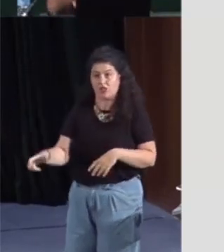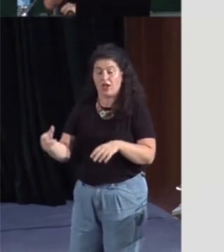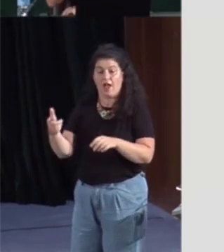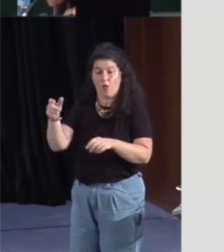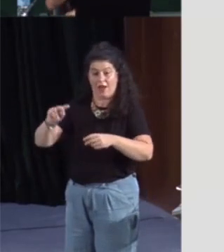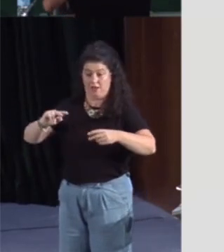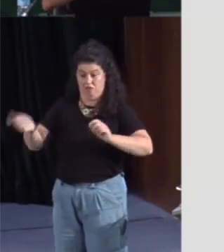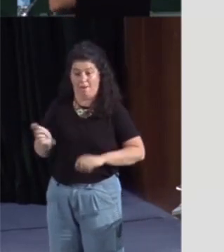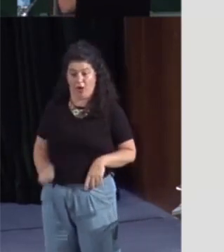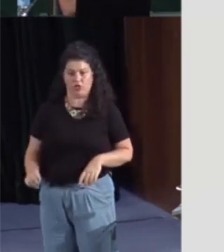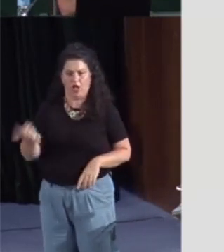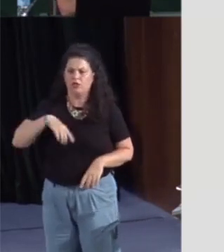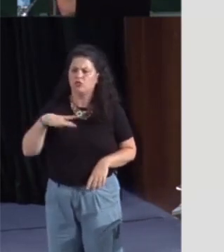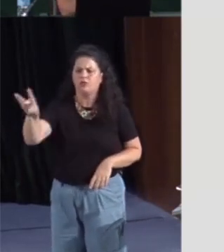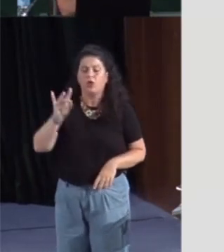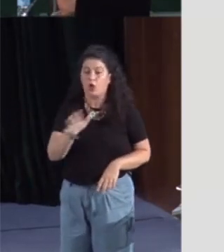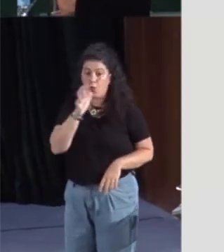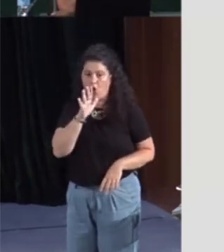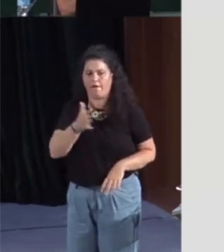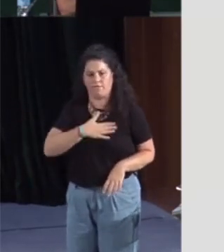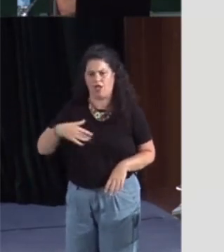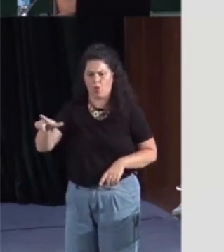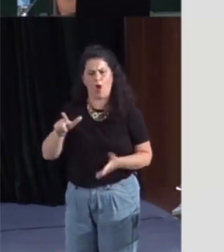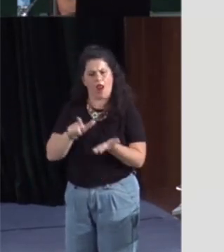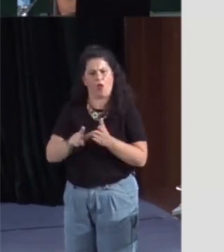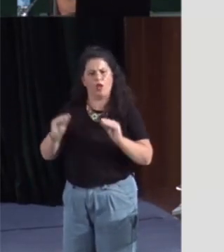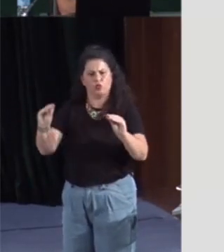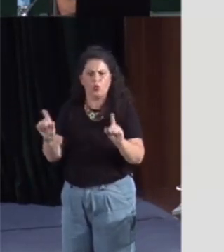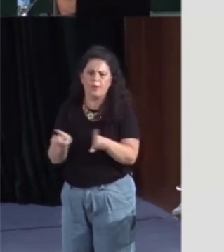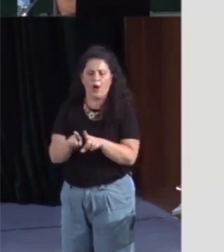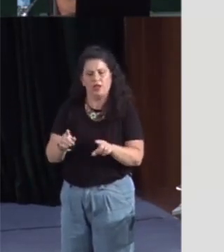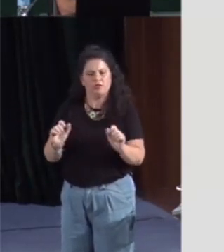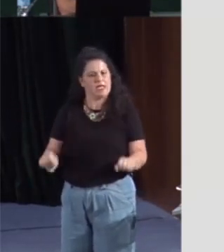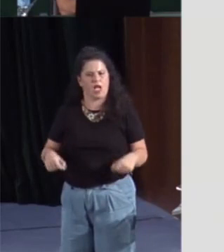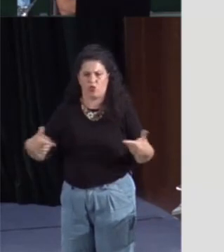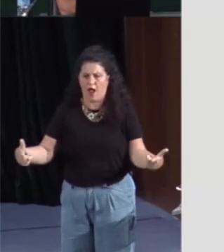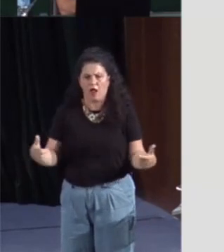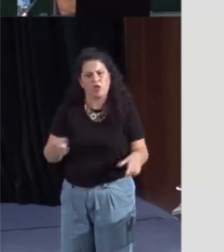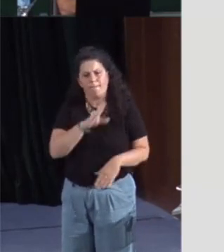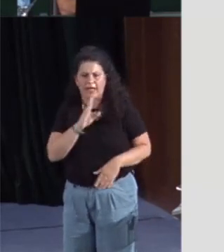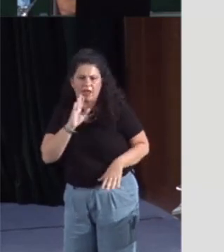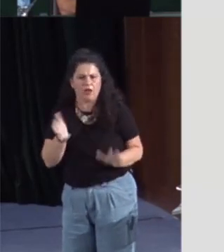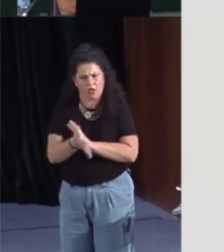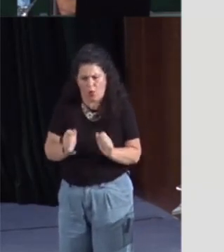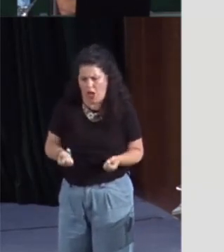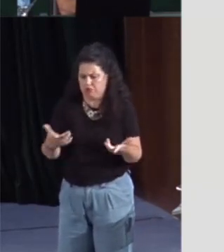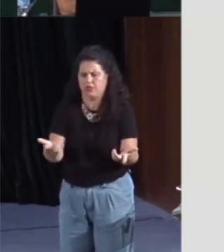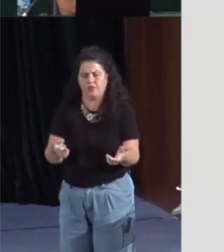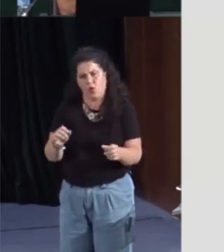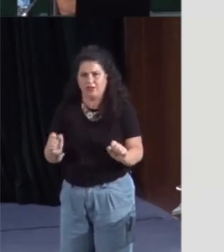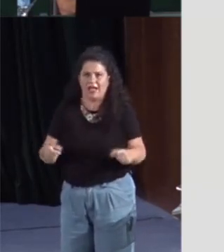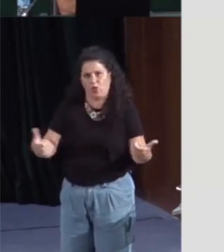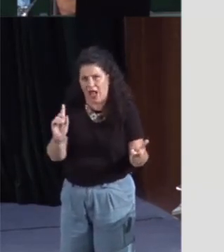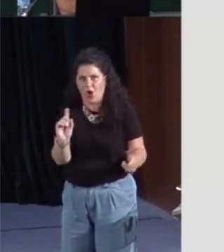que tuviera adquirida de forma profunda tanto la lengua de signos como la cultura de la comunidad sorda, y por tanto cogimos